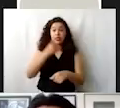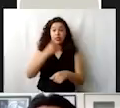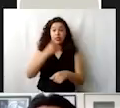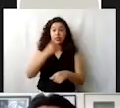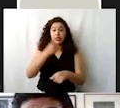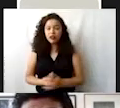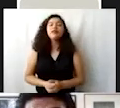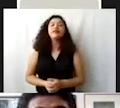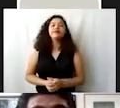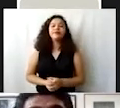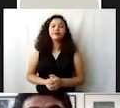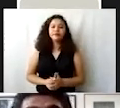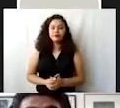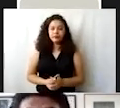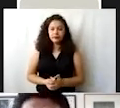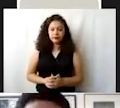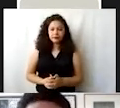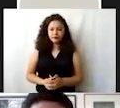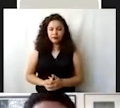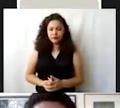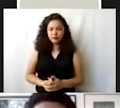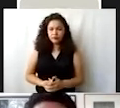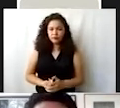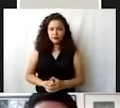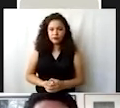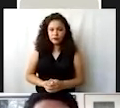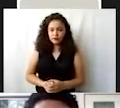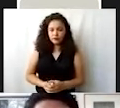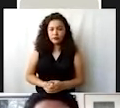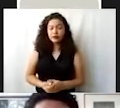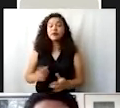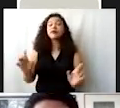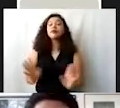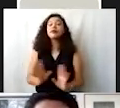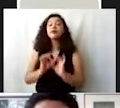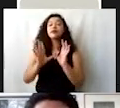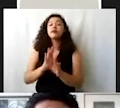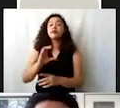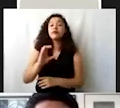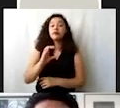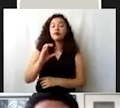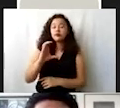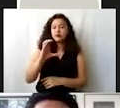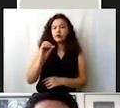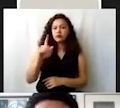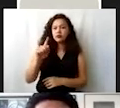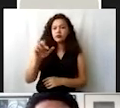Y que vamos a entender en qué casos se entiende que el contribuyente desaparece.